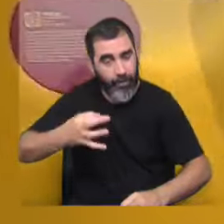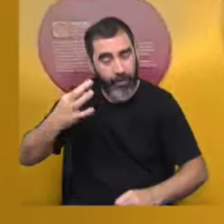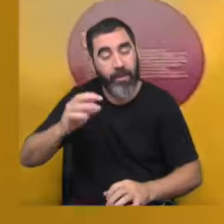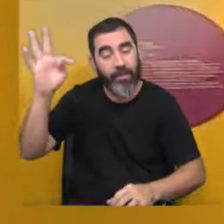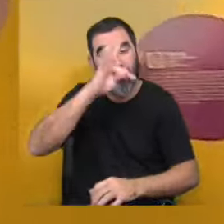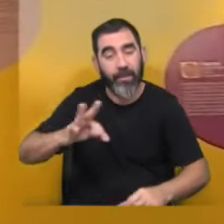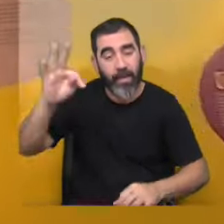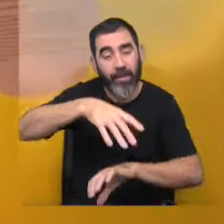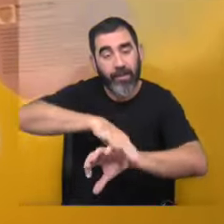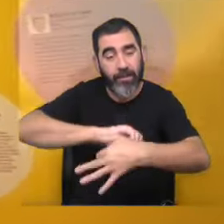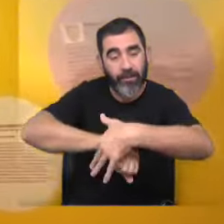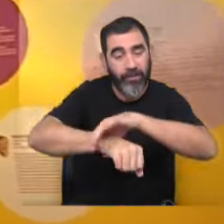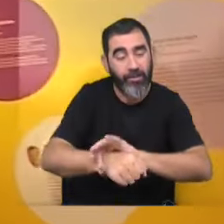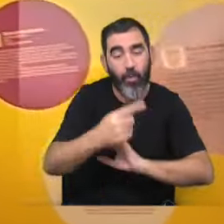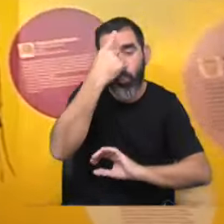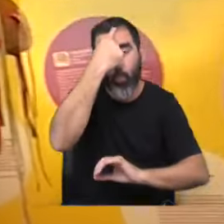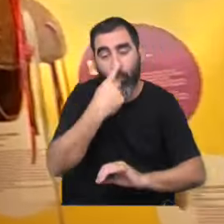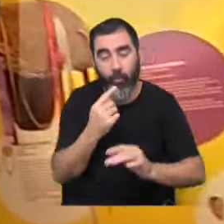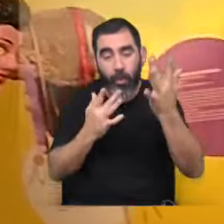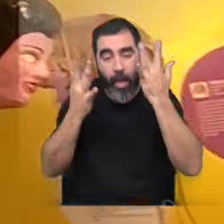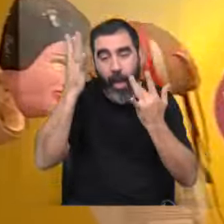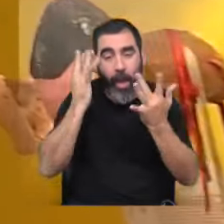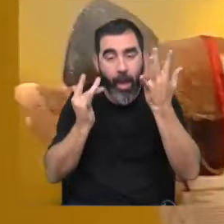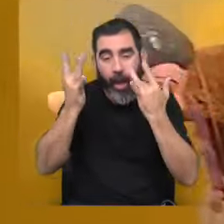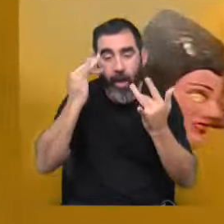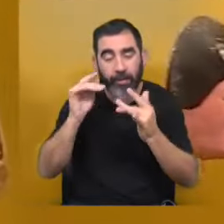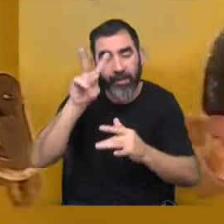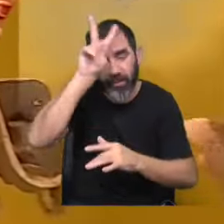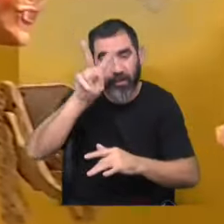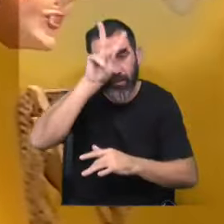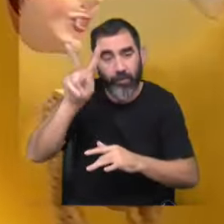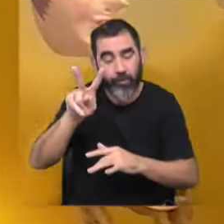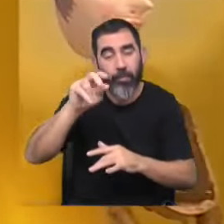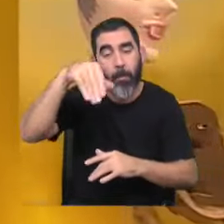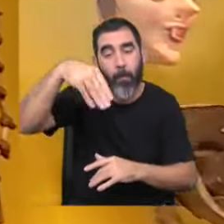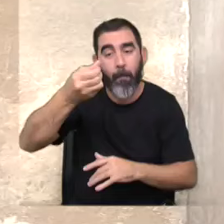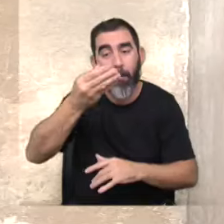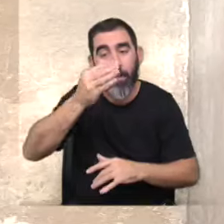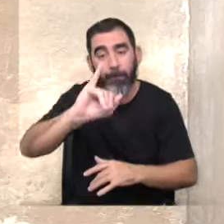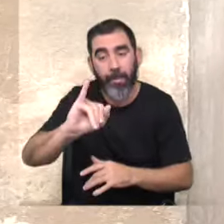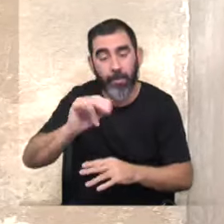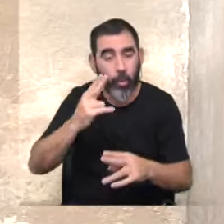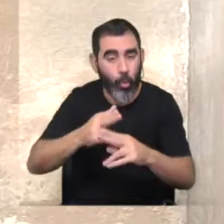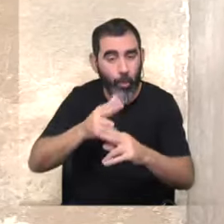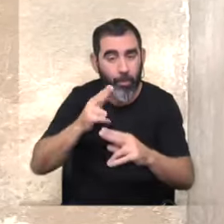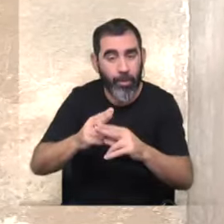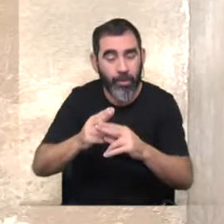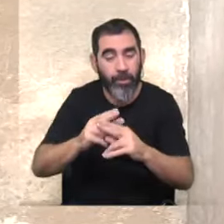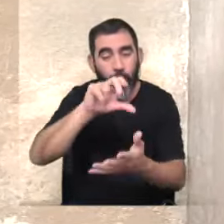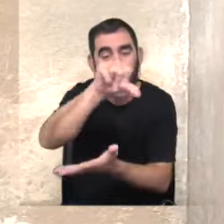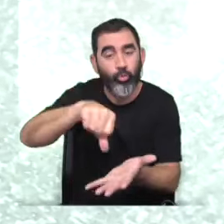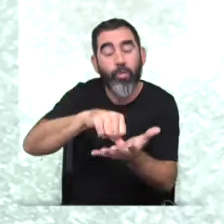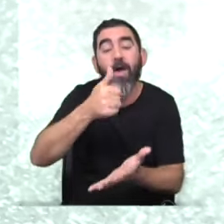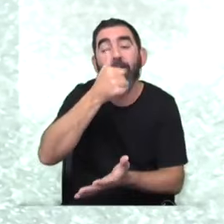taller de arqueología que ofrece el Museo de Arte Precolombino e Indígena. El MAPI, como se conoce a este museo ubicado en Ciudad